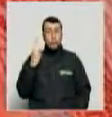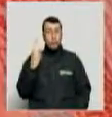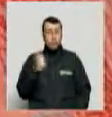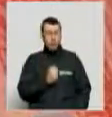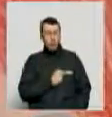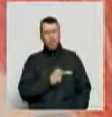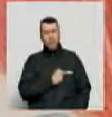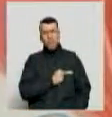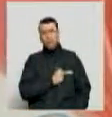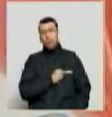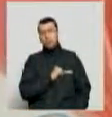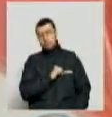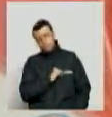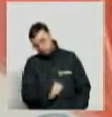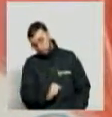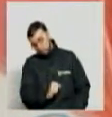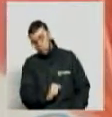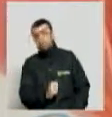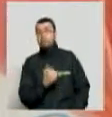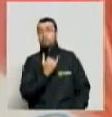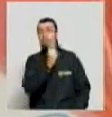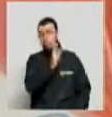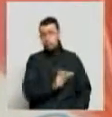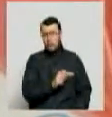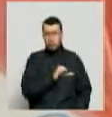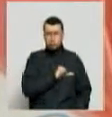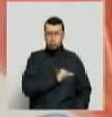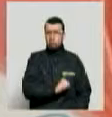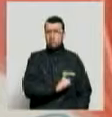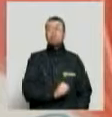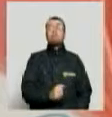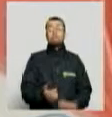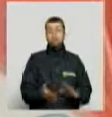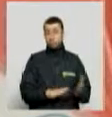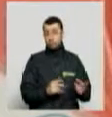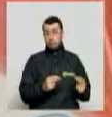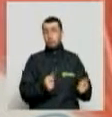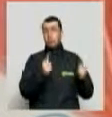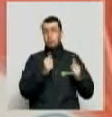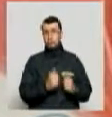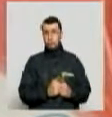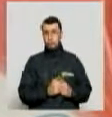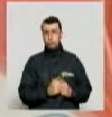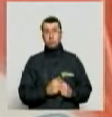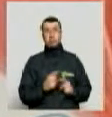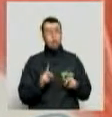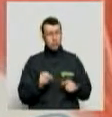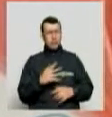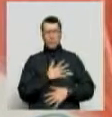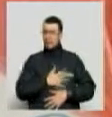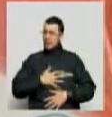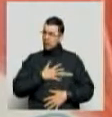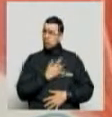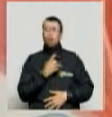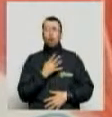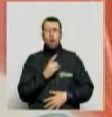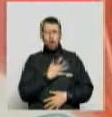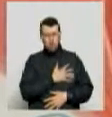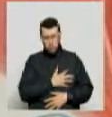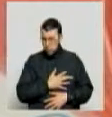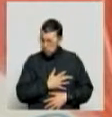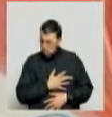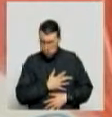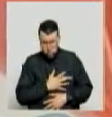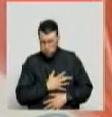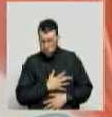persona que súbitamente se puede morir, pero también le da dolores en el pecho y muchas cosas.